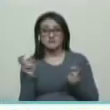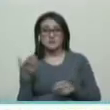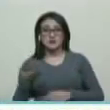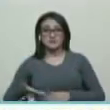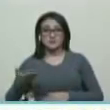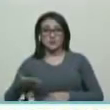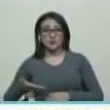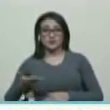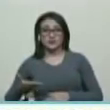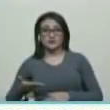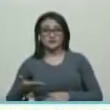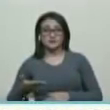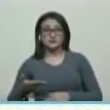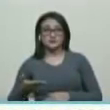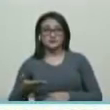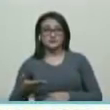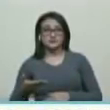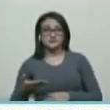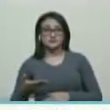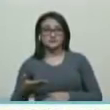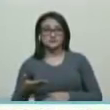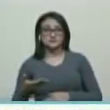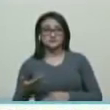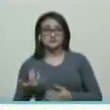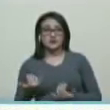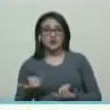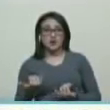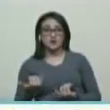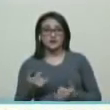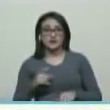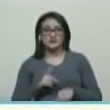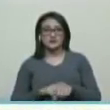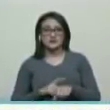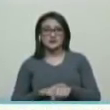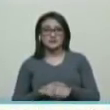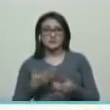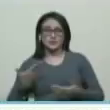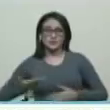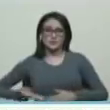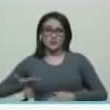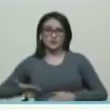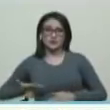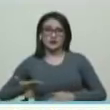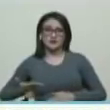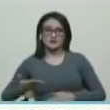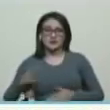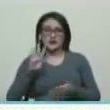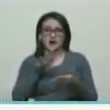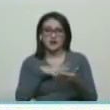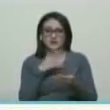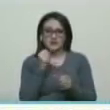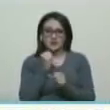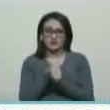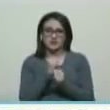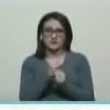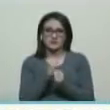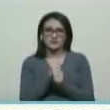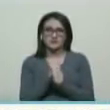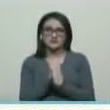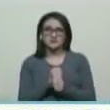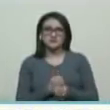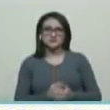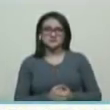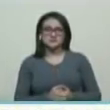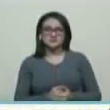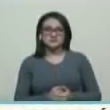tocado. Estamos entonces en tiempos oportunos, ¿no?, del calendario de trabajo. En